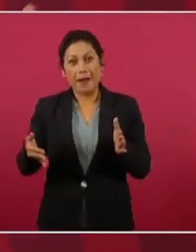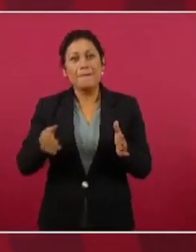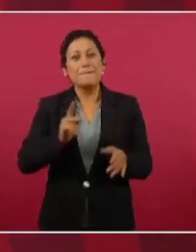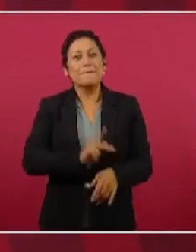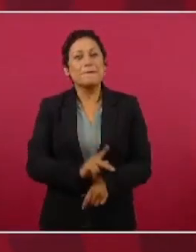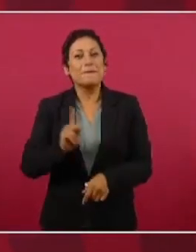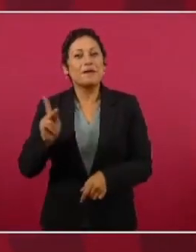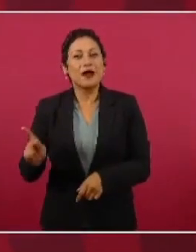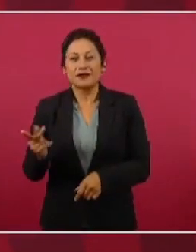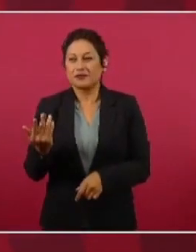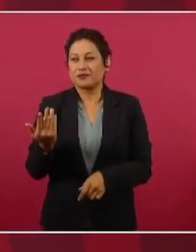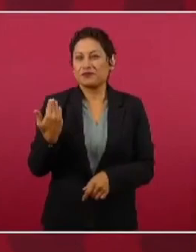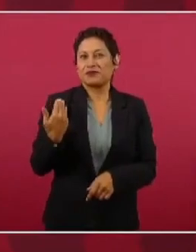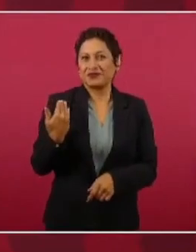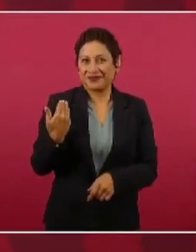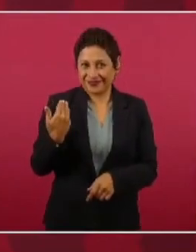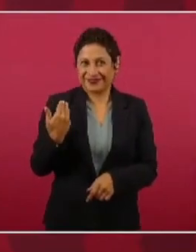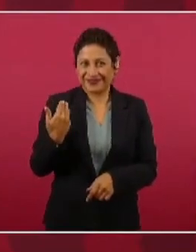aquello.